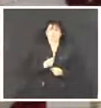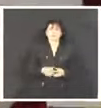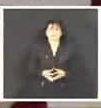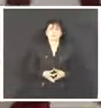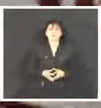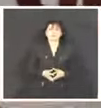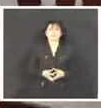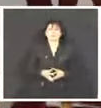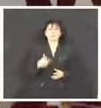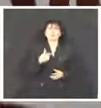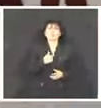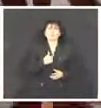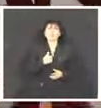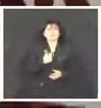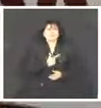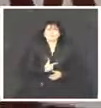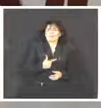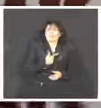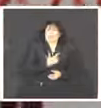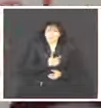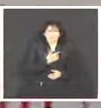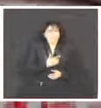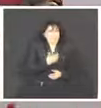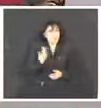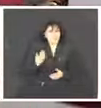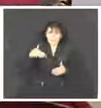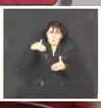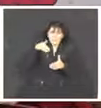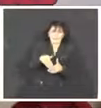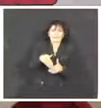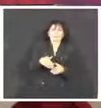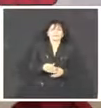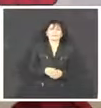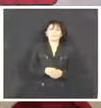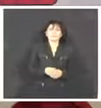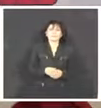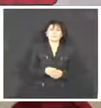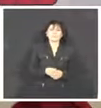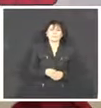Me da gusto estar aquí. Y quiero